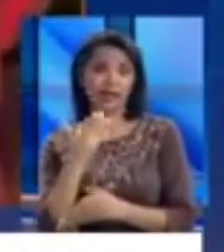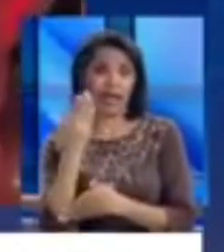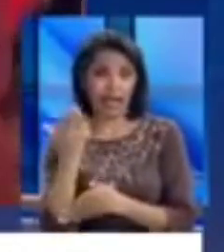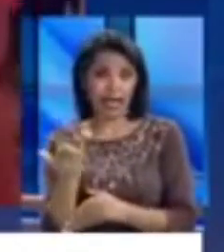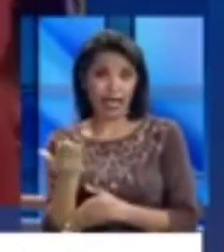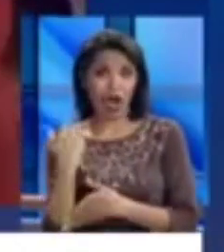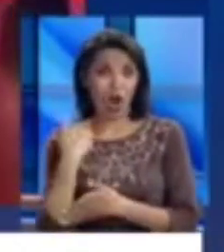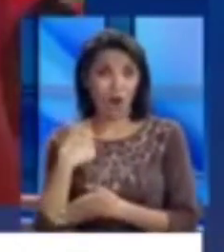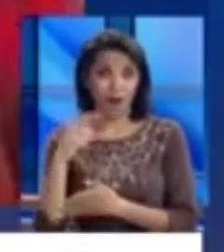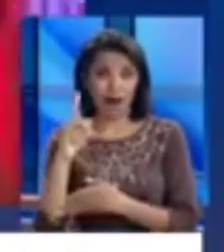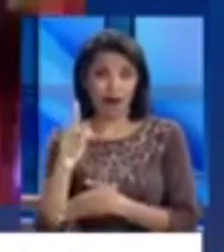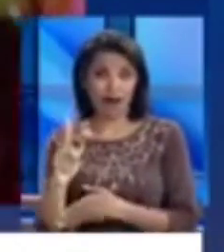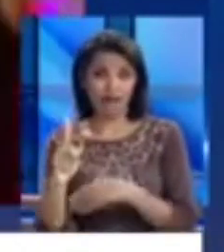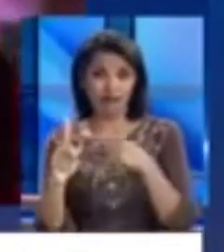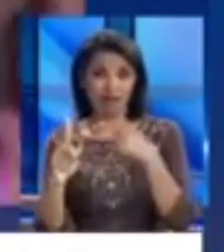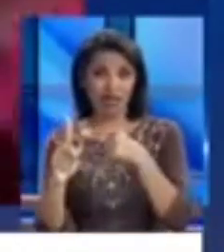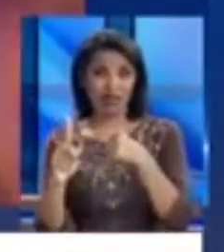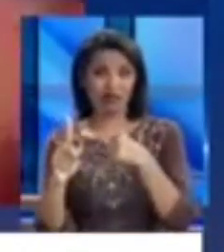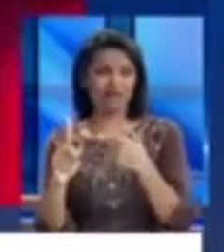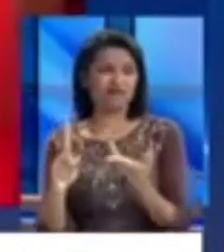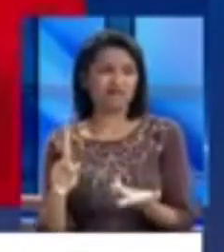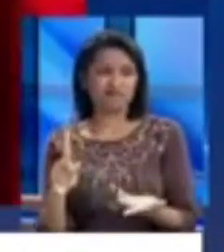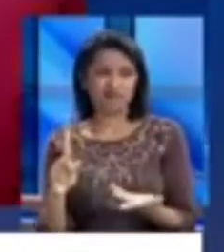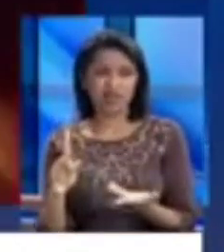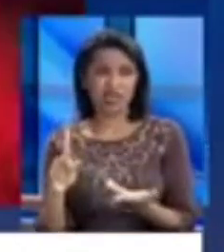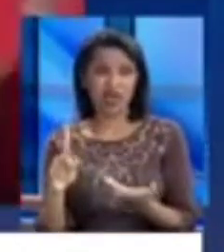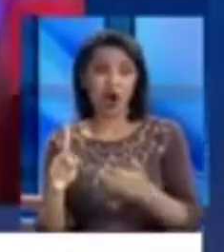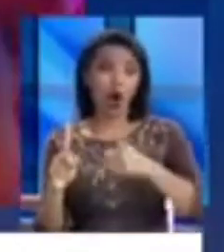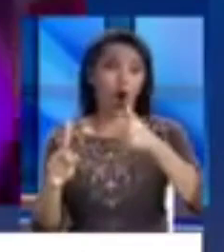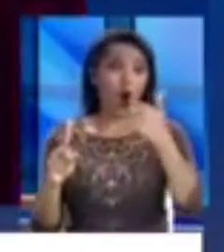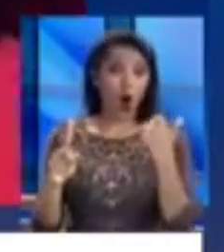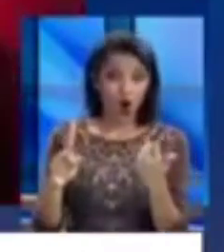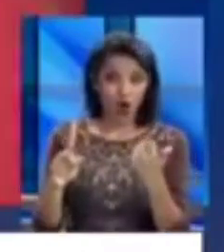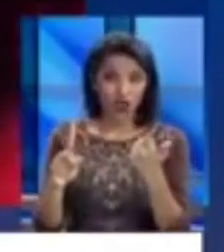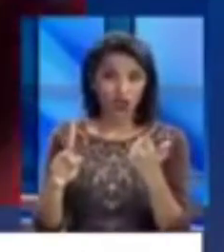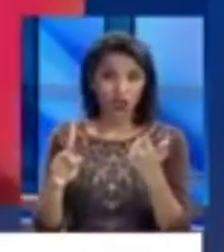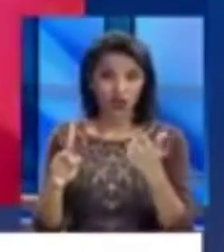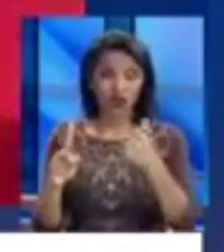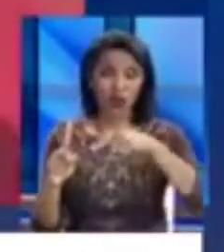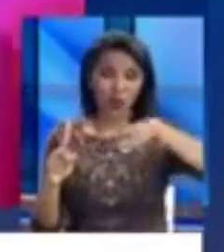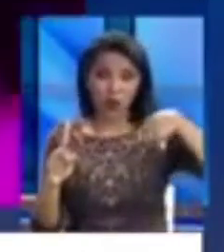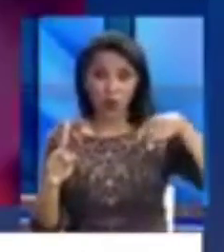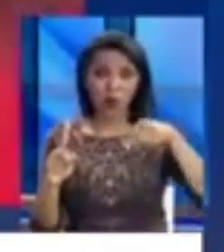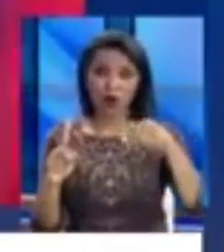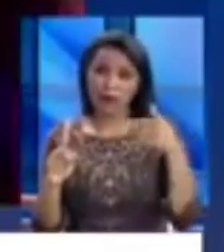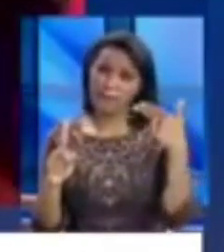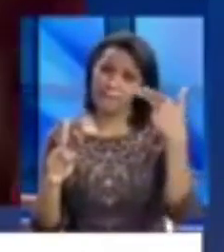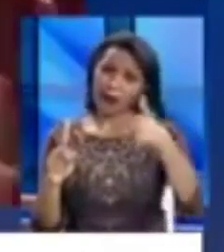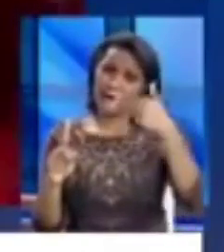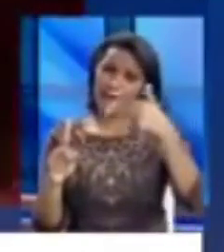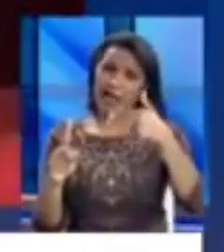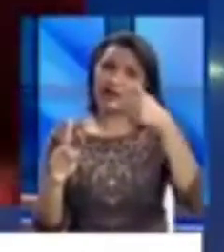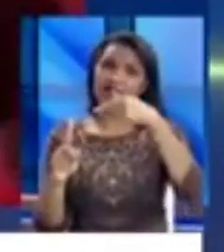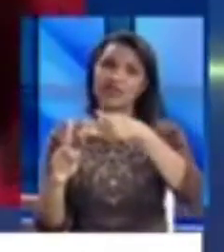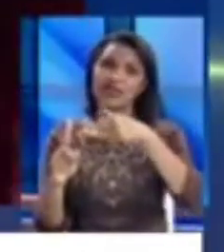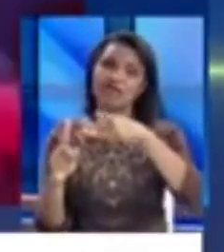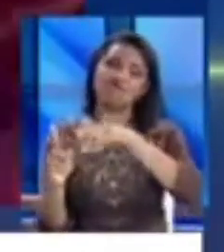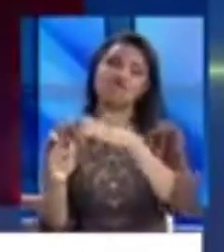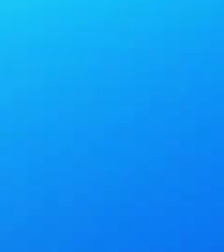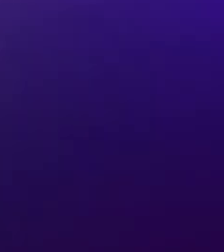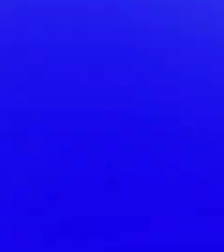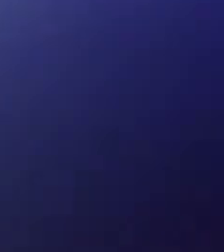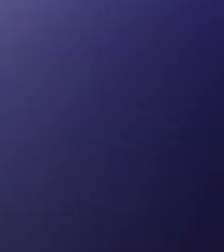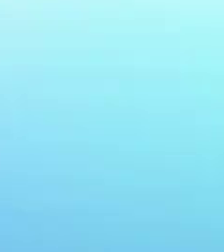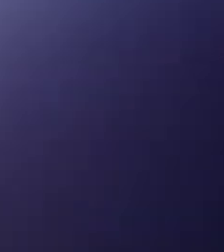sujetos es inmediatamente abatido por las personas que acompañaban a este grupo de Los